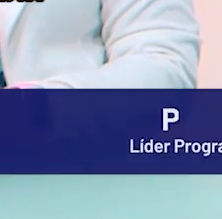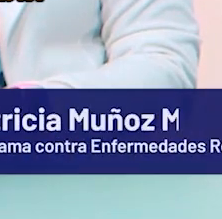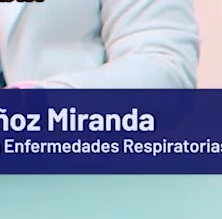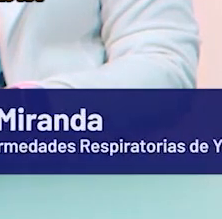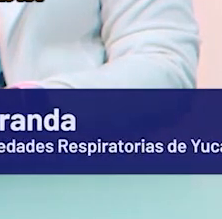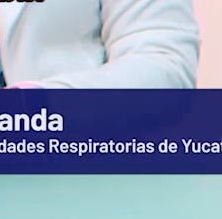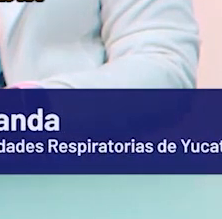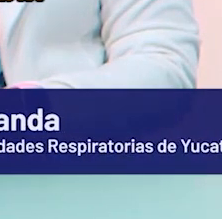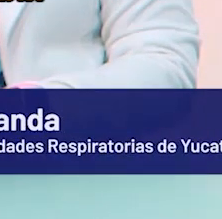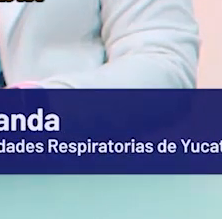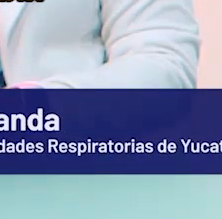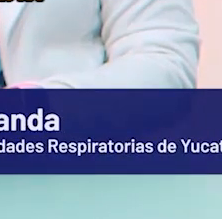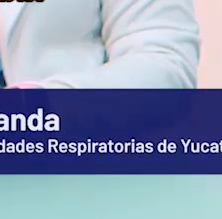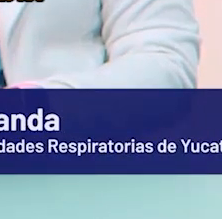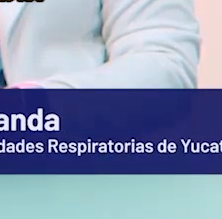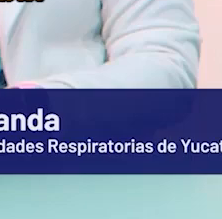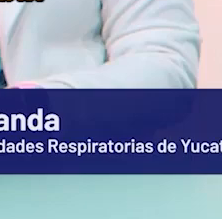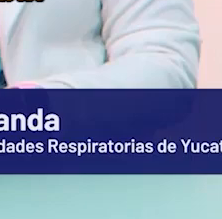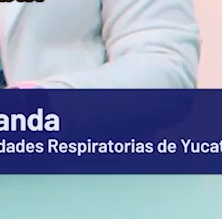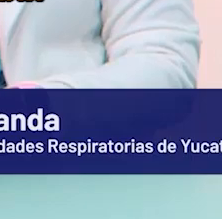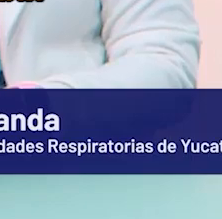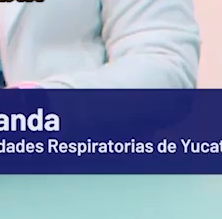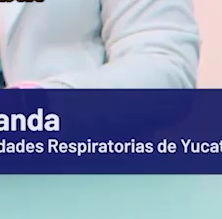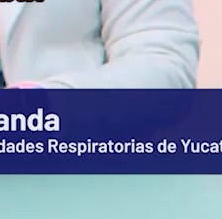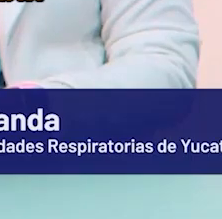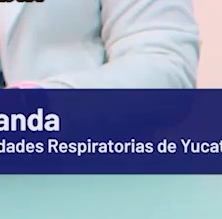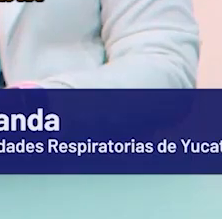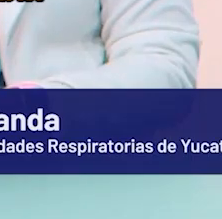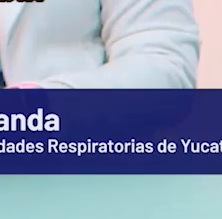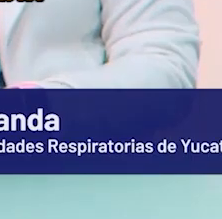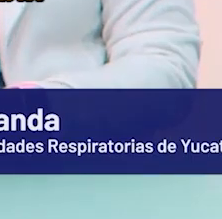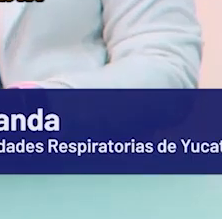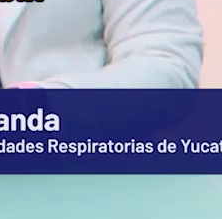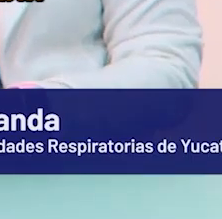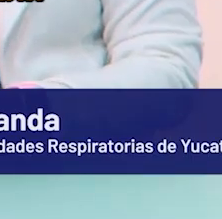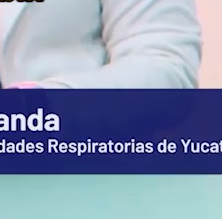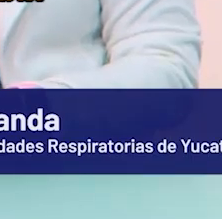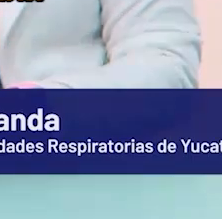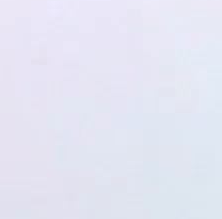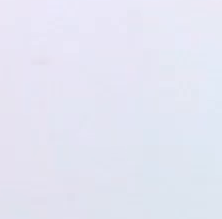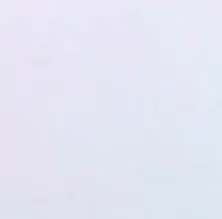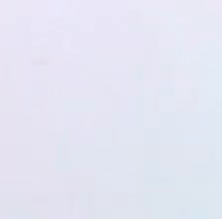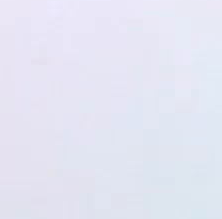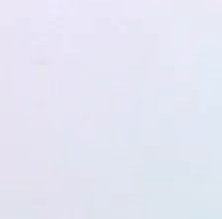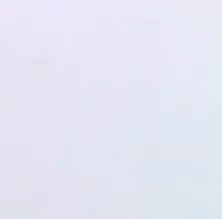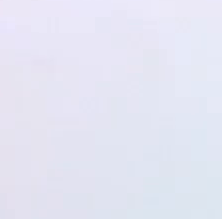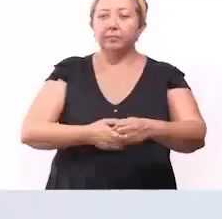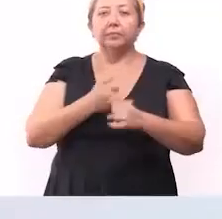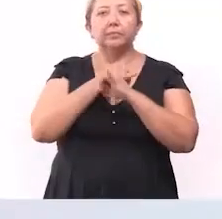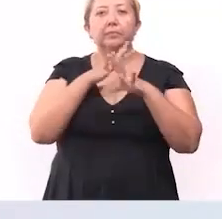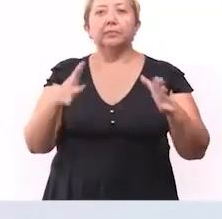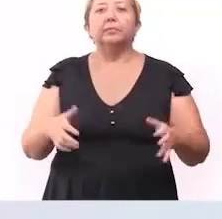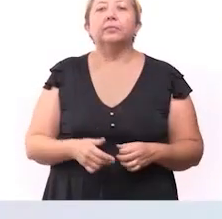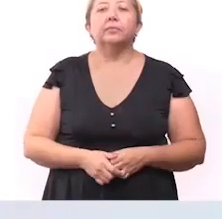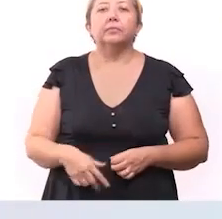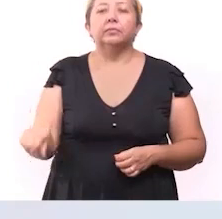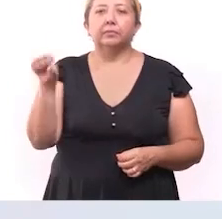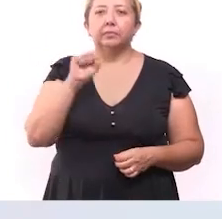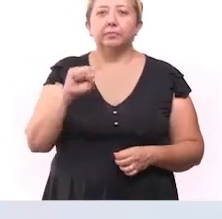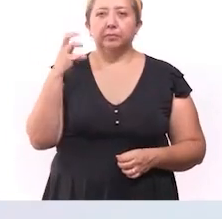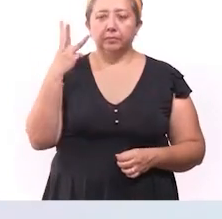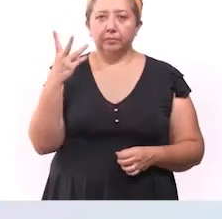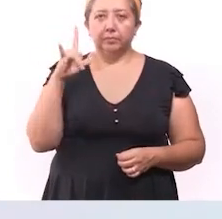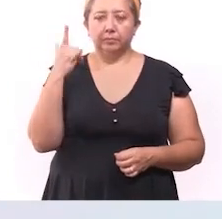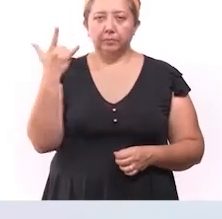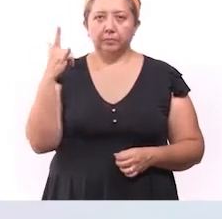Buenas tardes. Nos permitimos dar el informe diario relacionado con el COVID-19. Adelante, doctora. Gracias, doctora. Buenas tardes. Este es el parte médico de este sábado